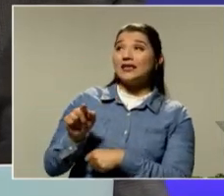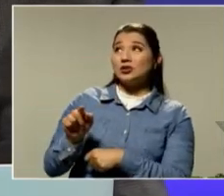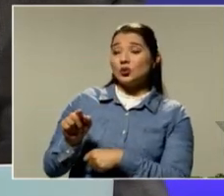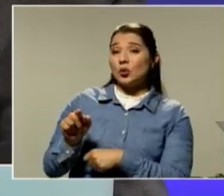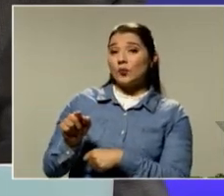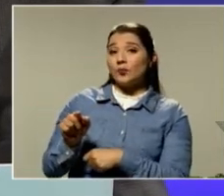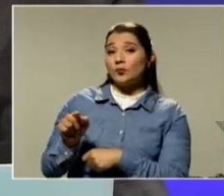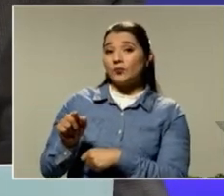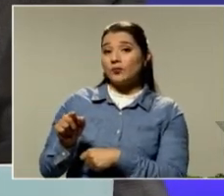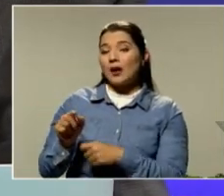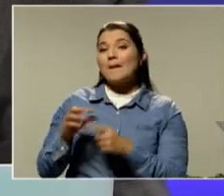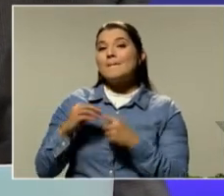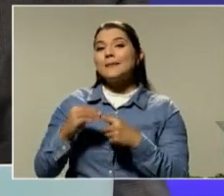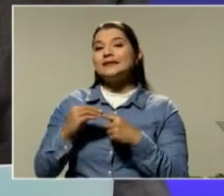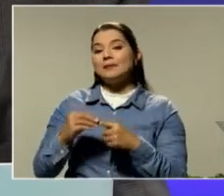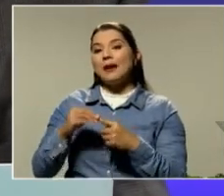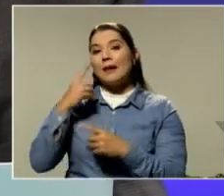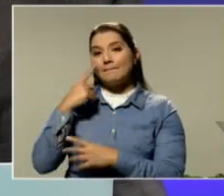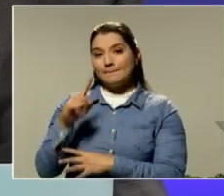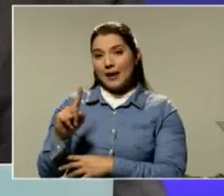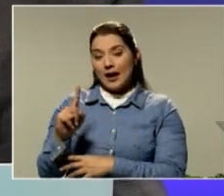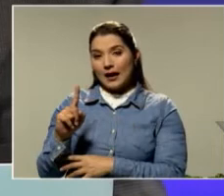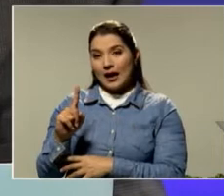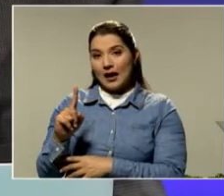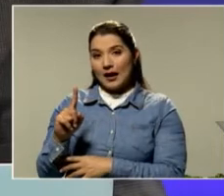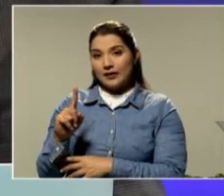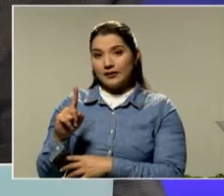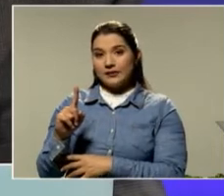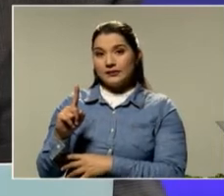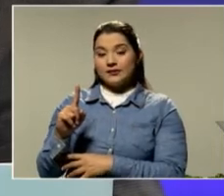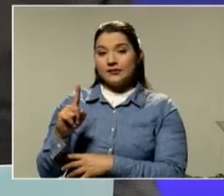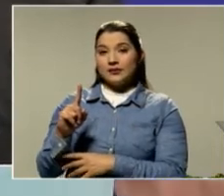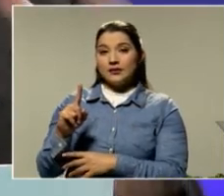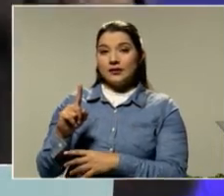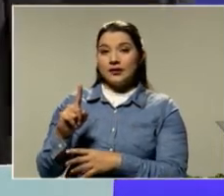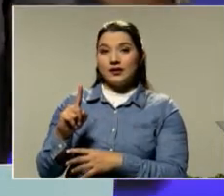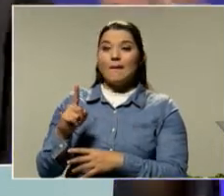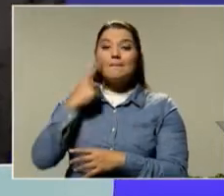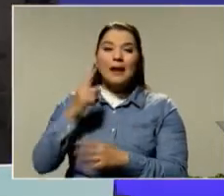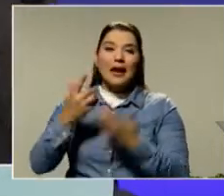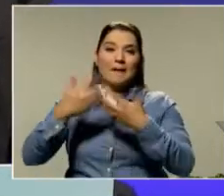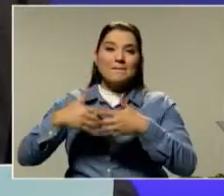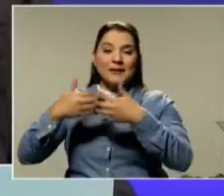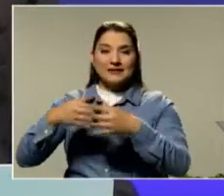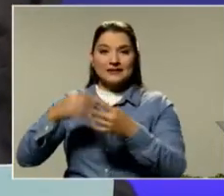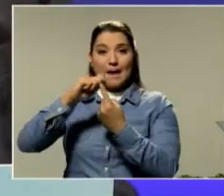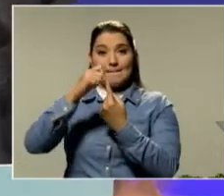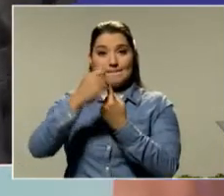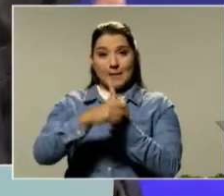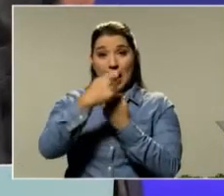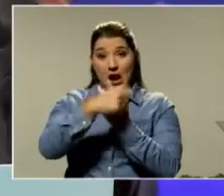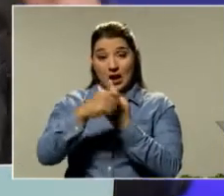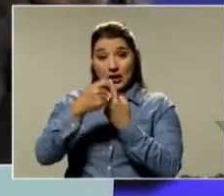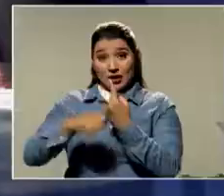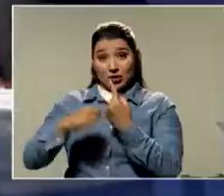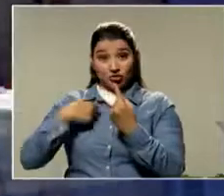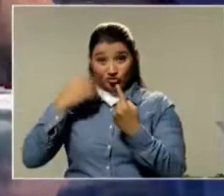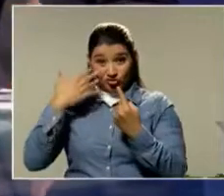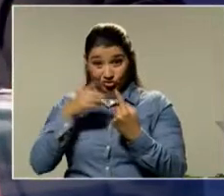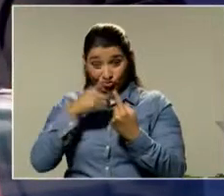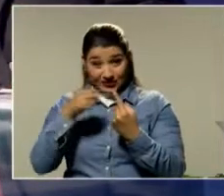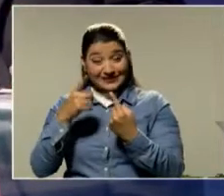se usaba principalmente para bolsas bananeras, para proteger el racimo de banano. No sé si ustedes han visto una bolsa azul que